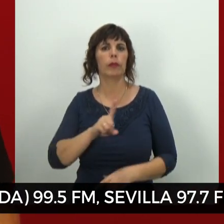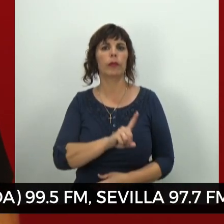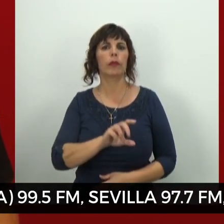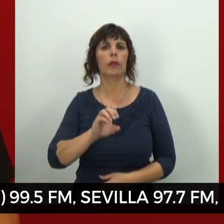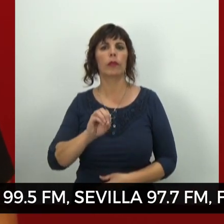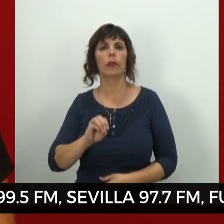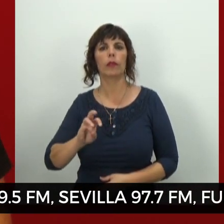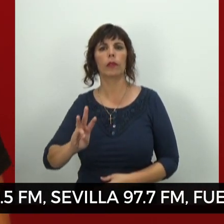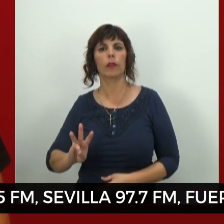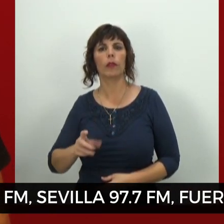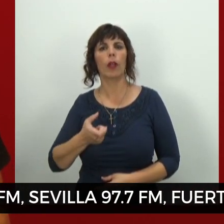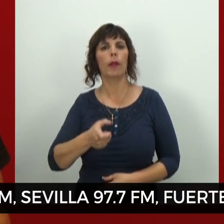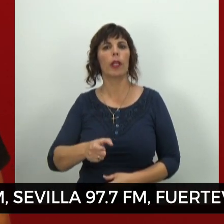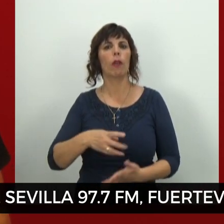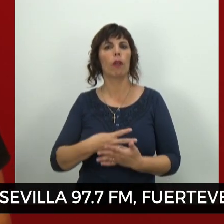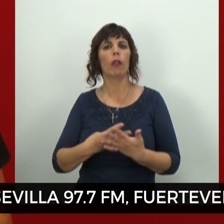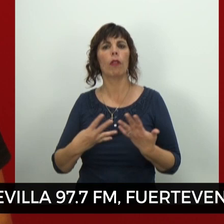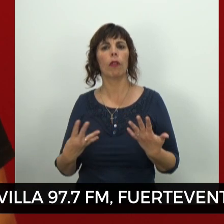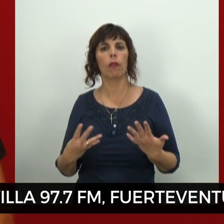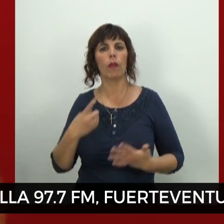103, 19 dice: